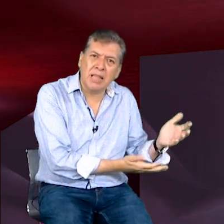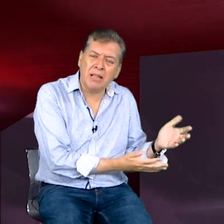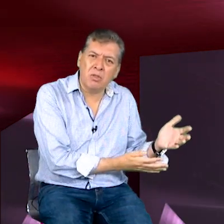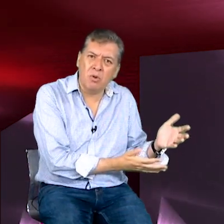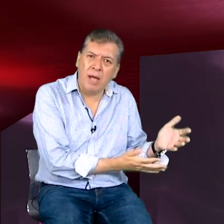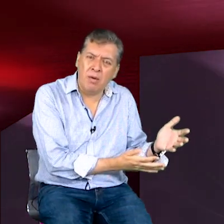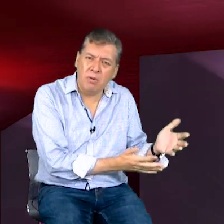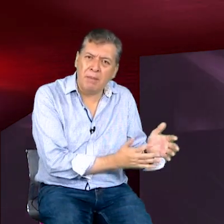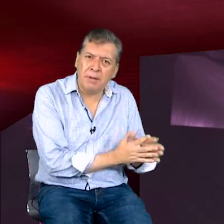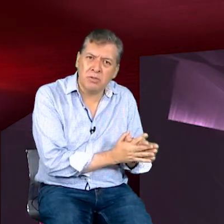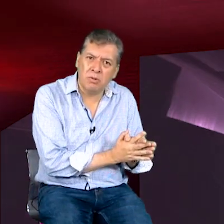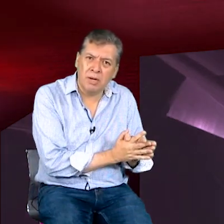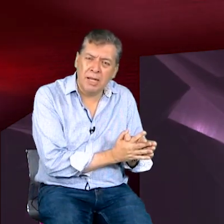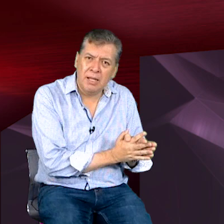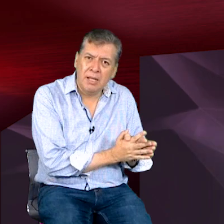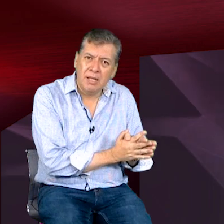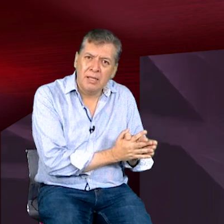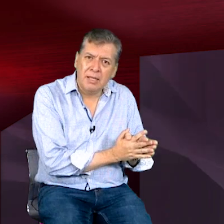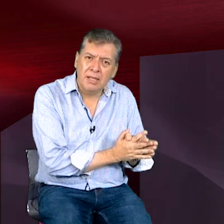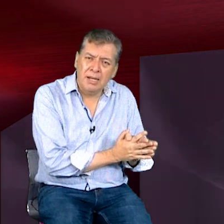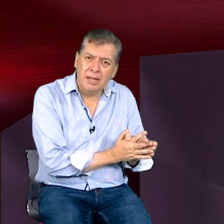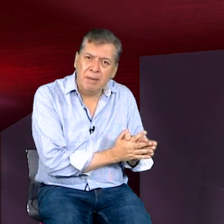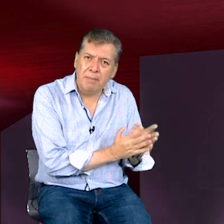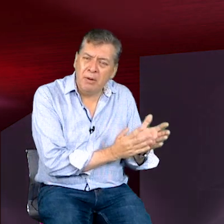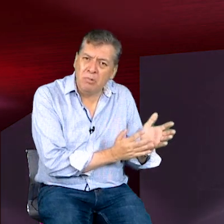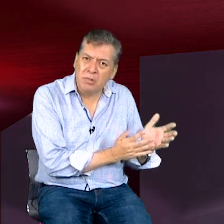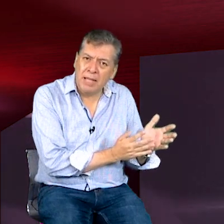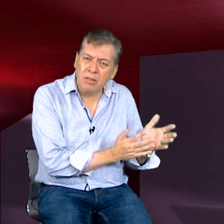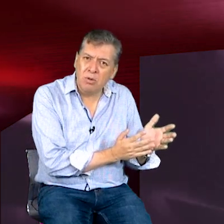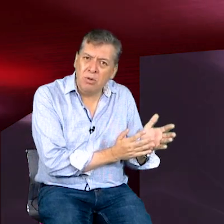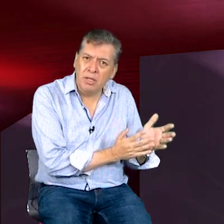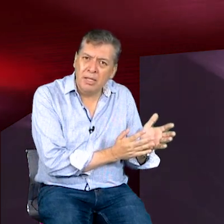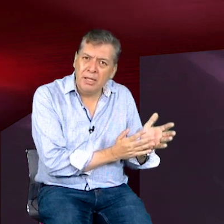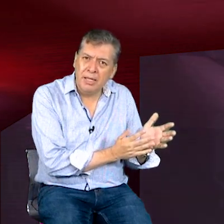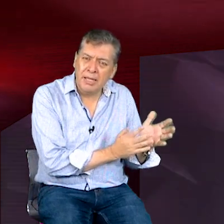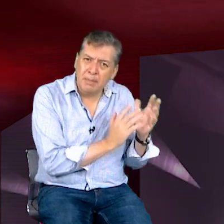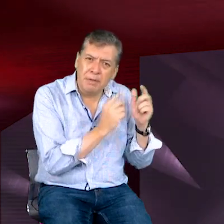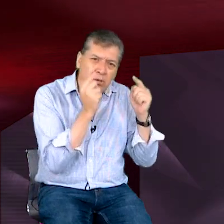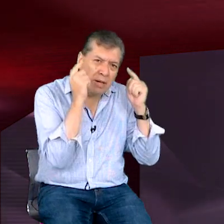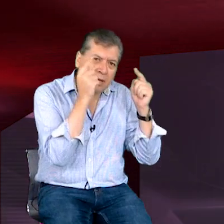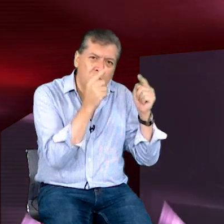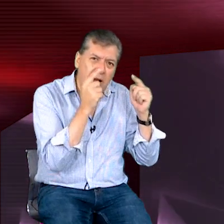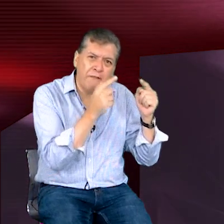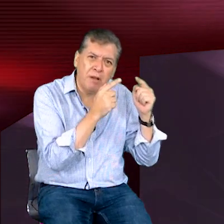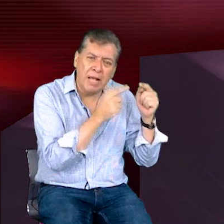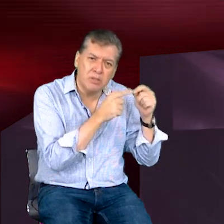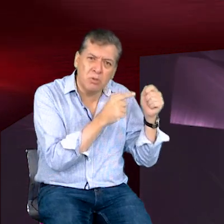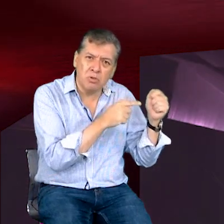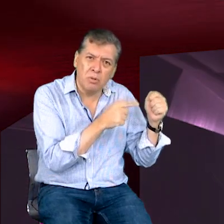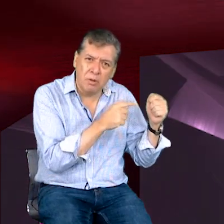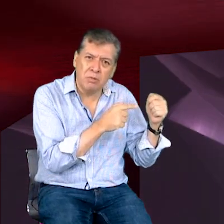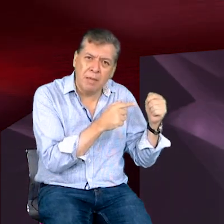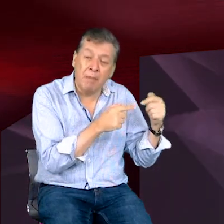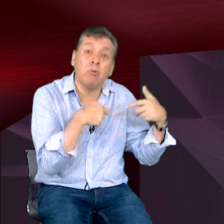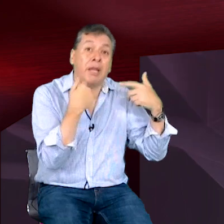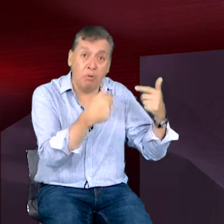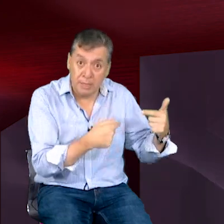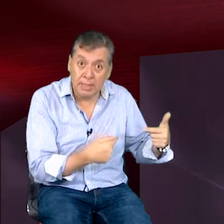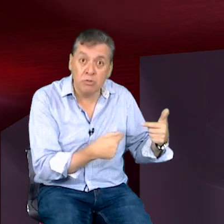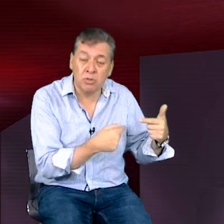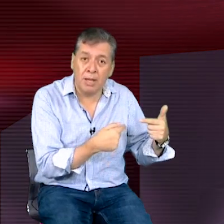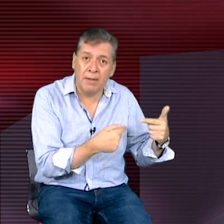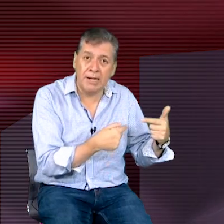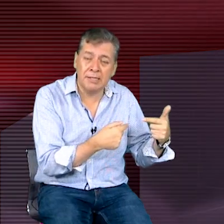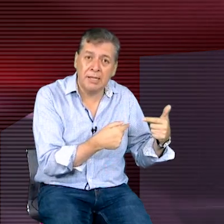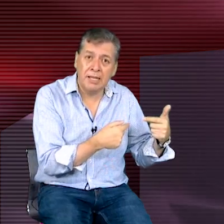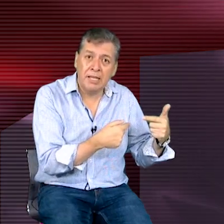está tratando a una persona y le va preguntando y esa persona trae una fijación sobre un tema porque